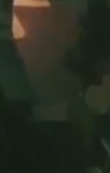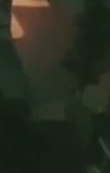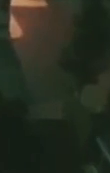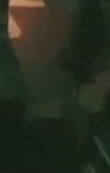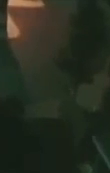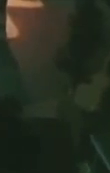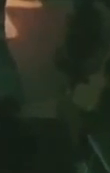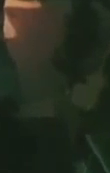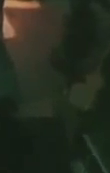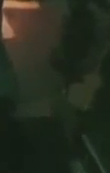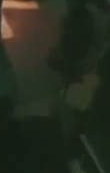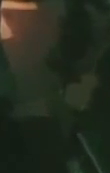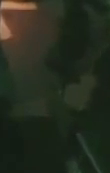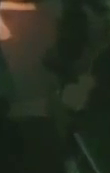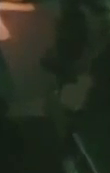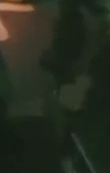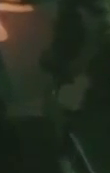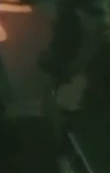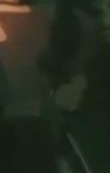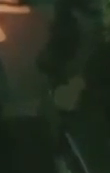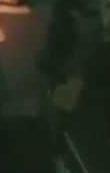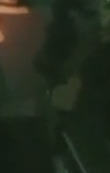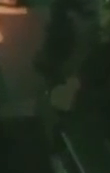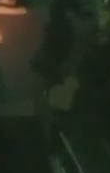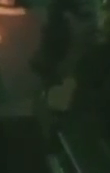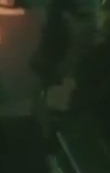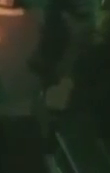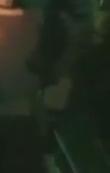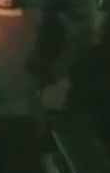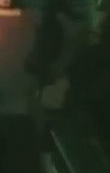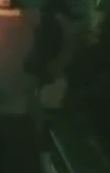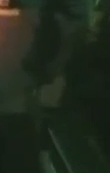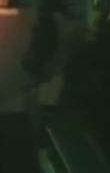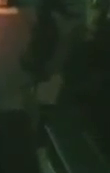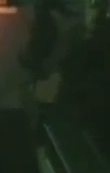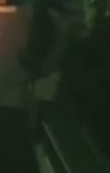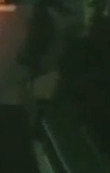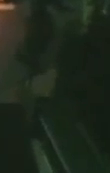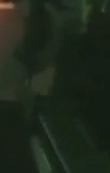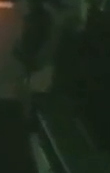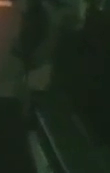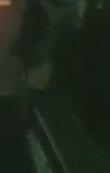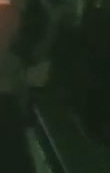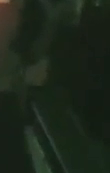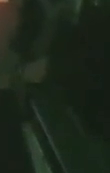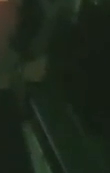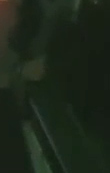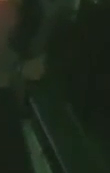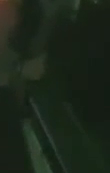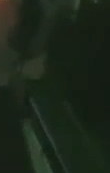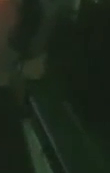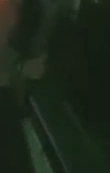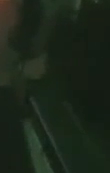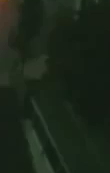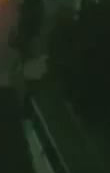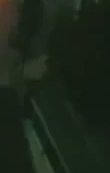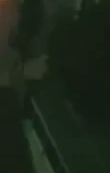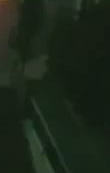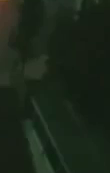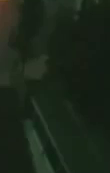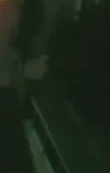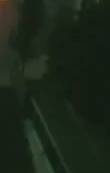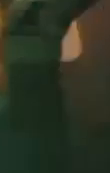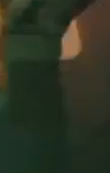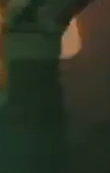territorio venezolano este martes, ha sostenido una importante reunión bilateral con el presidente constitucional de la República Bolivariana de